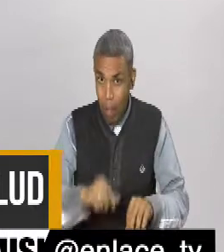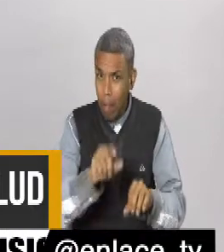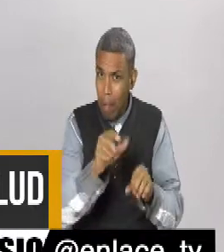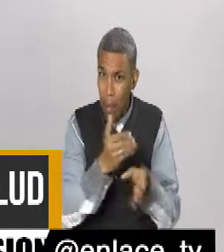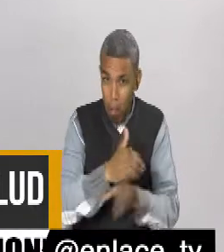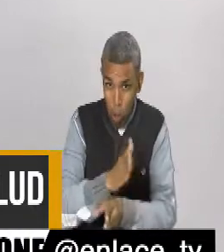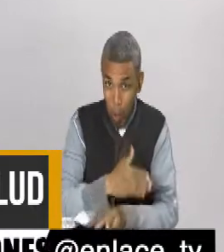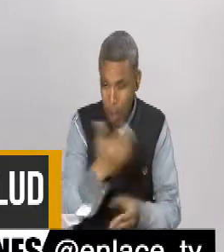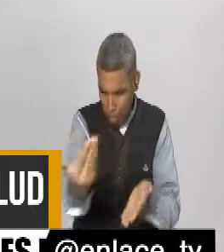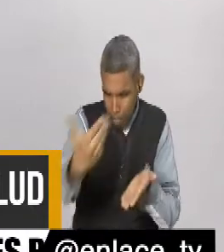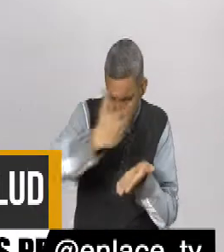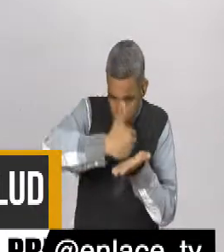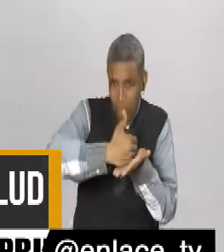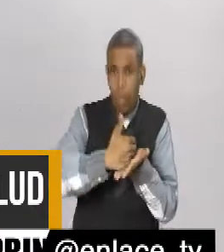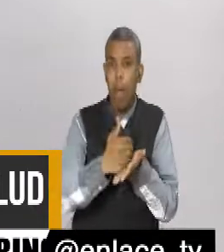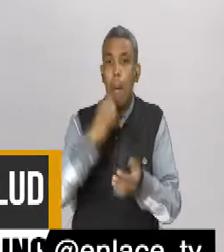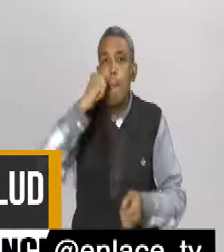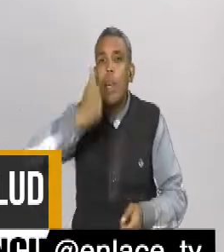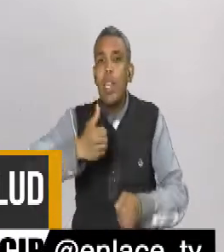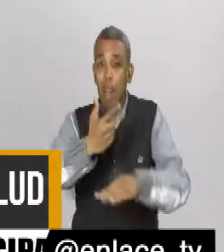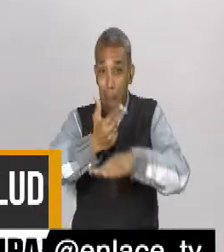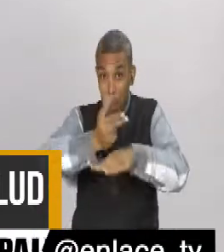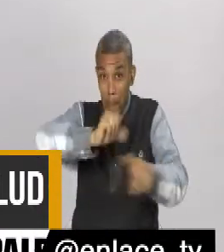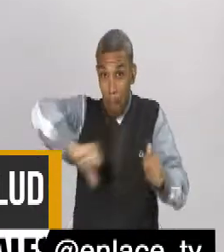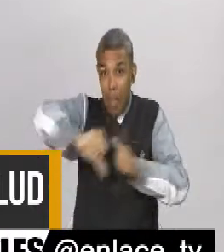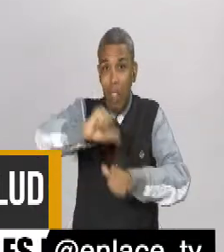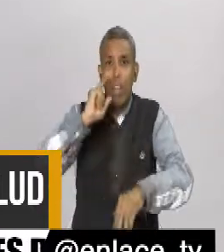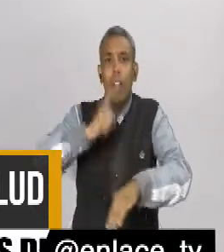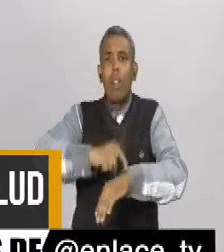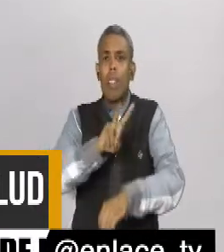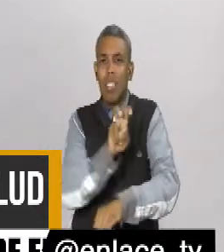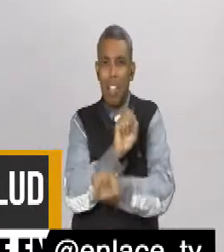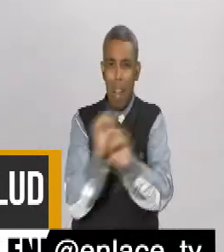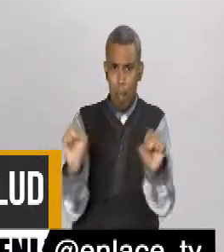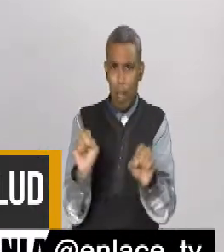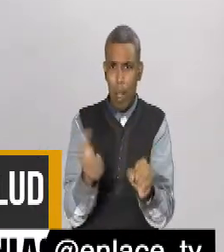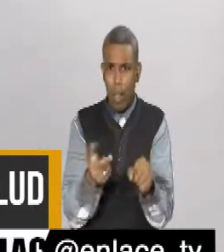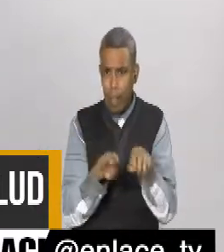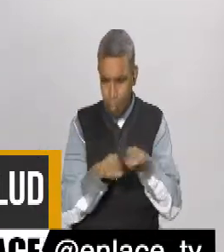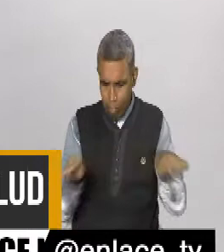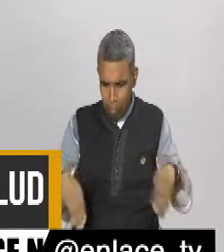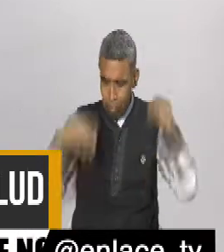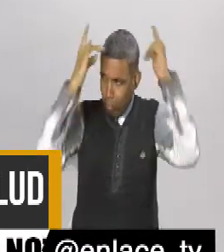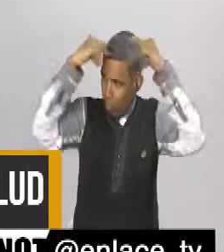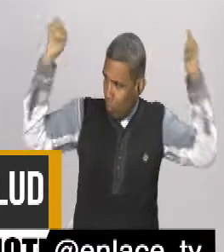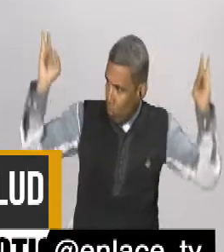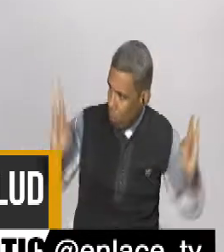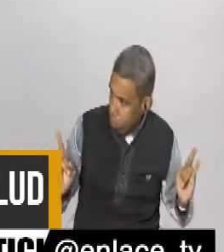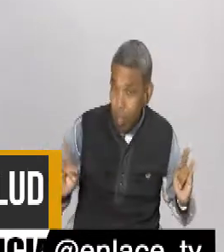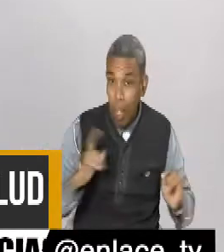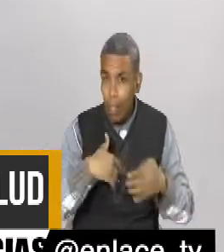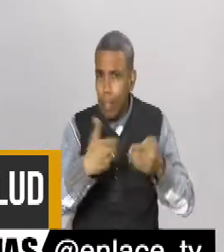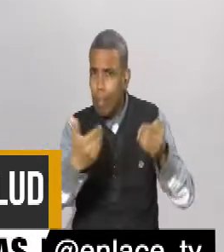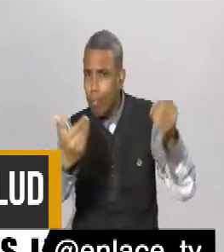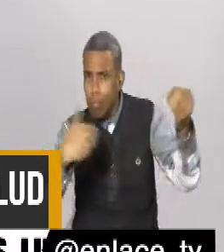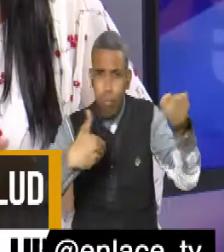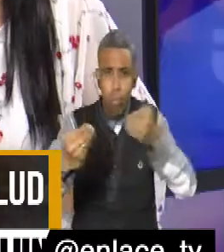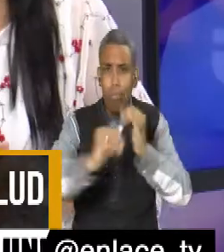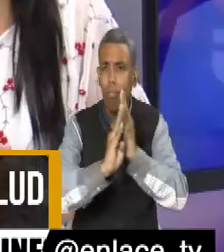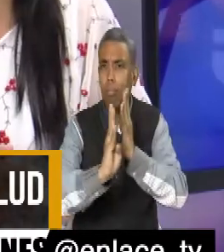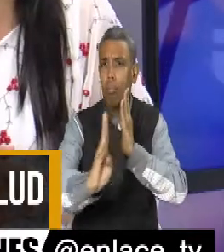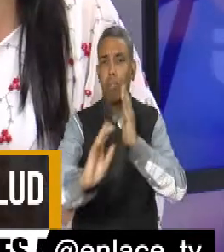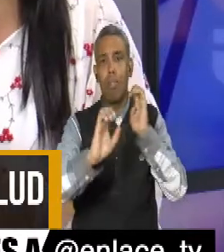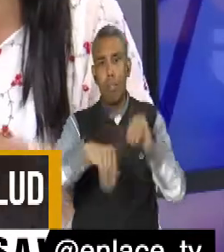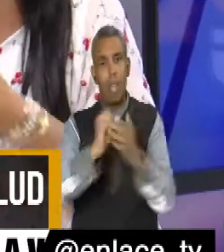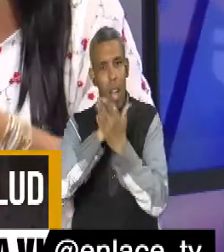los servicios de salud puede asistir mañana desde las 7 a.m. en adelante. Estaremos atendiendo en el Parque Camilo Torres, en la plazoleta del Parque Camilo Torres. Esa es la invitación